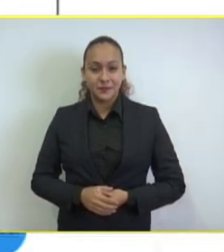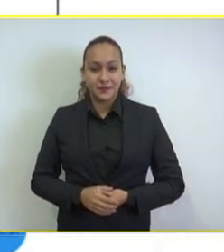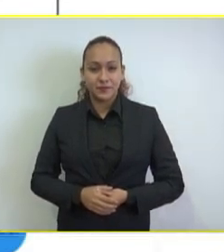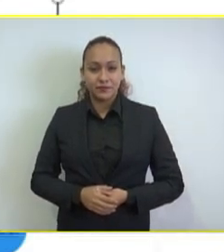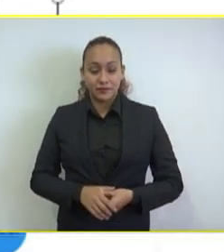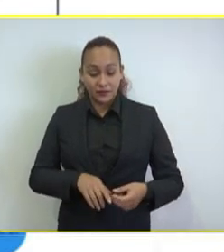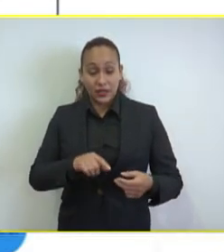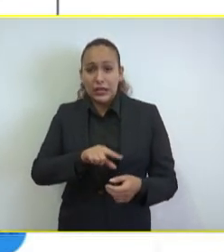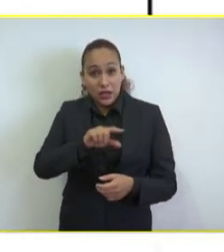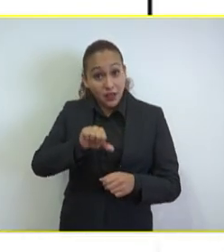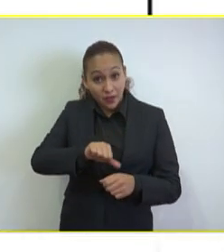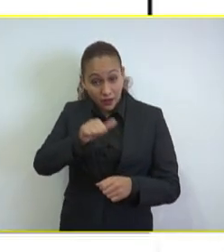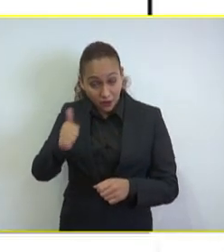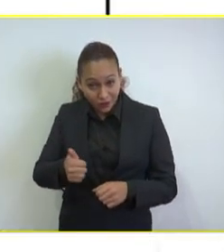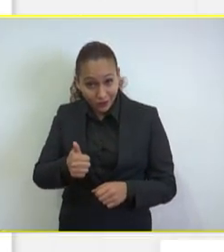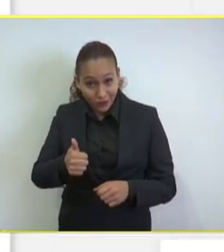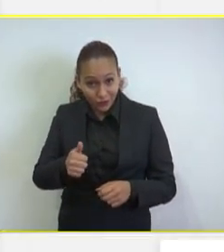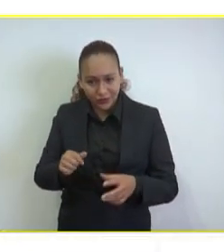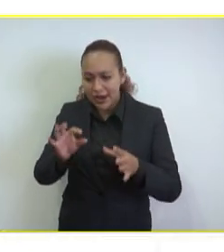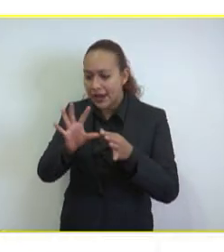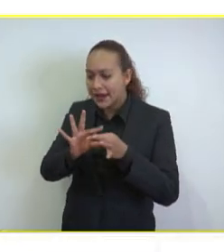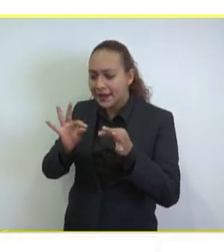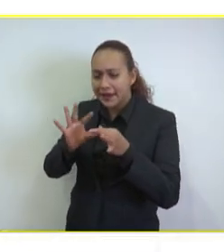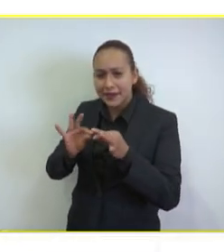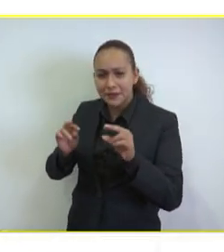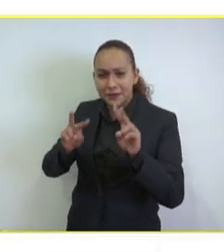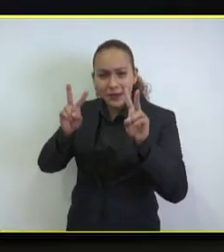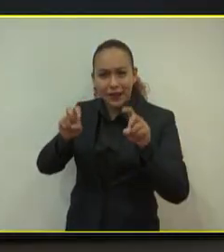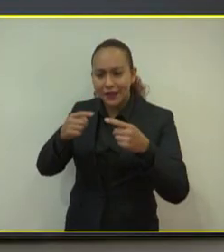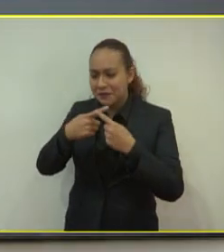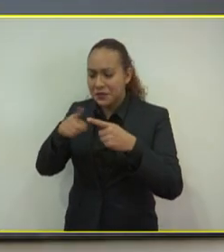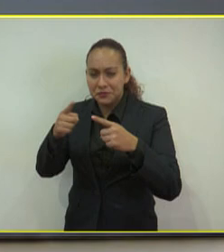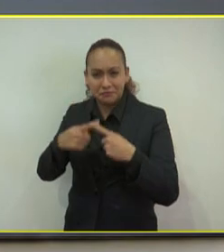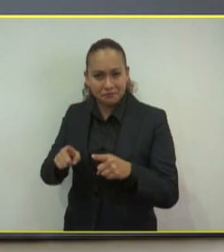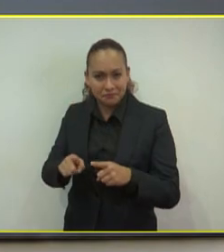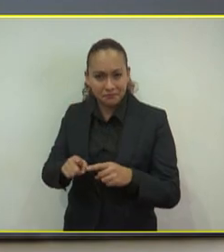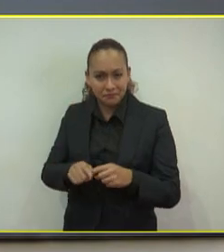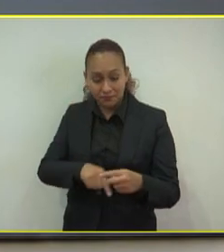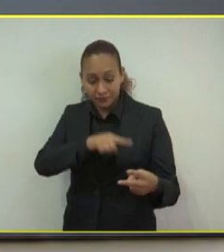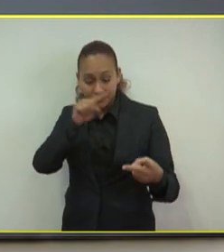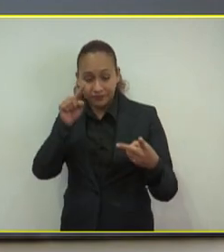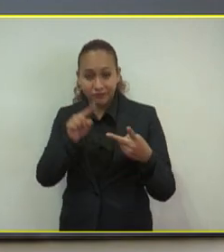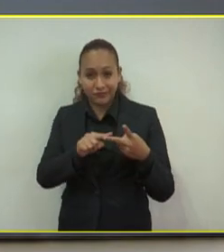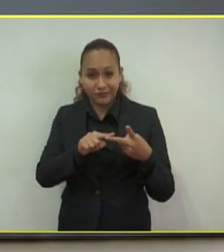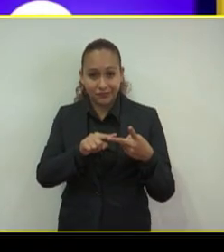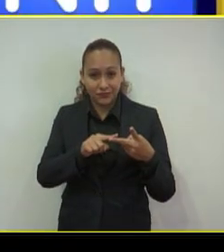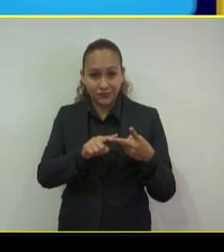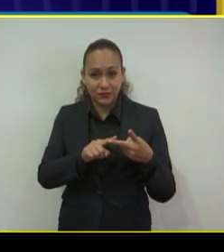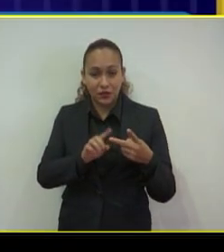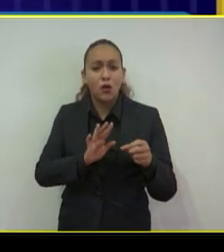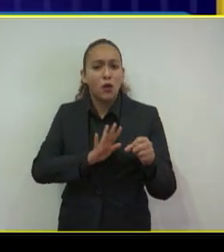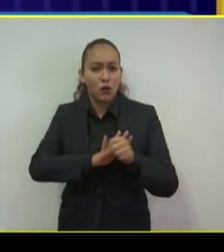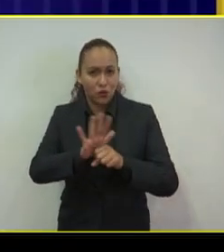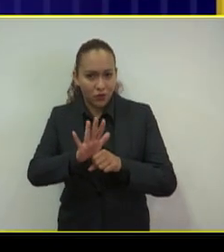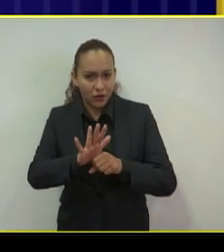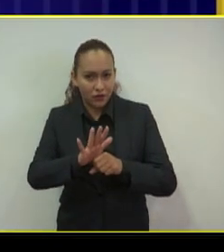y brindar una visualización de los temas que se presentan. El segundo elemento es un repositorio que servirá